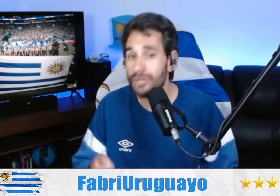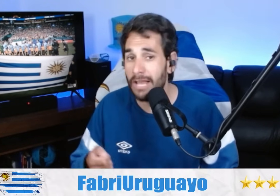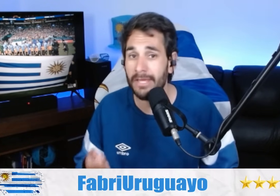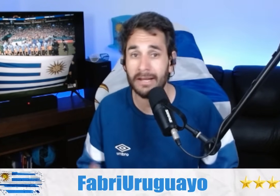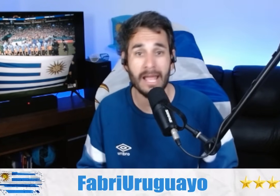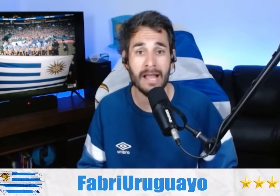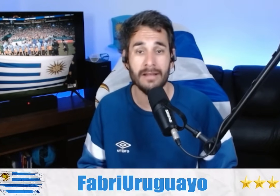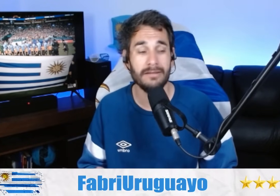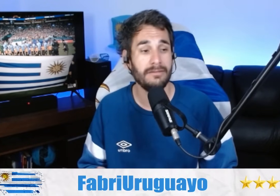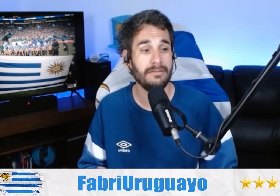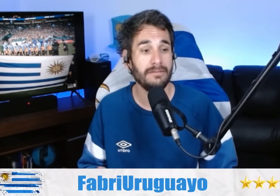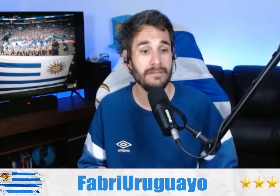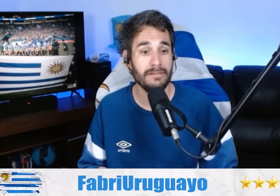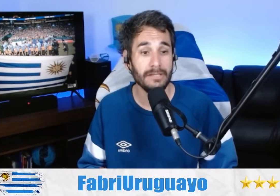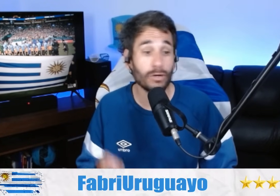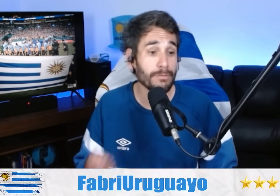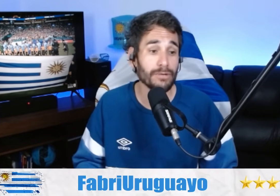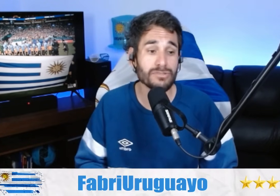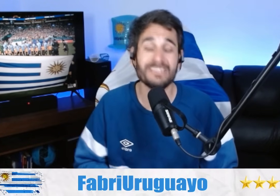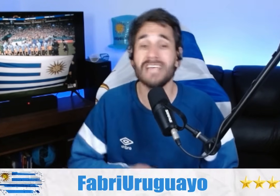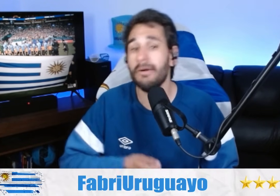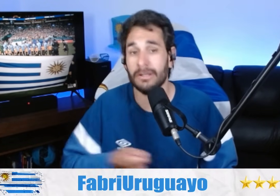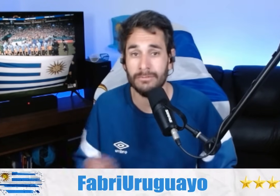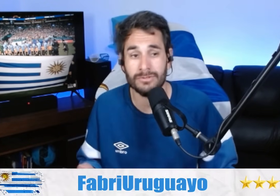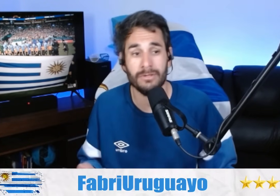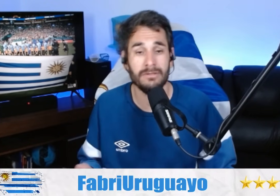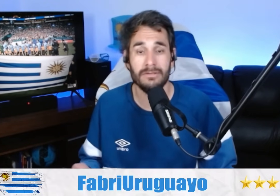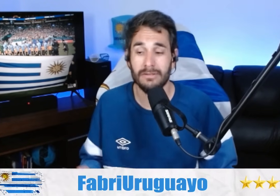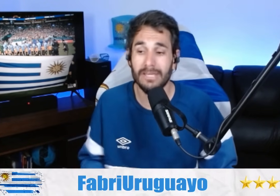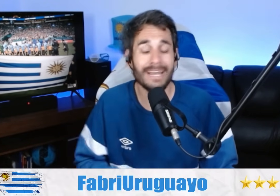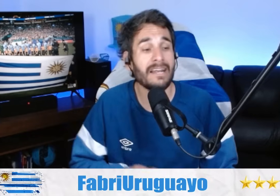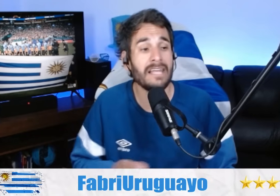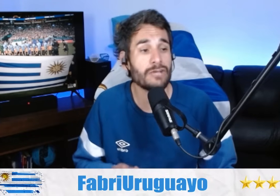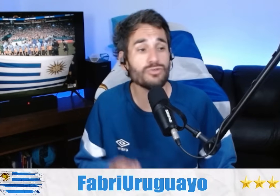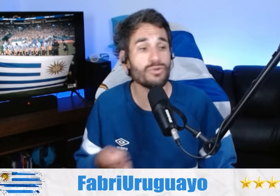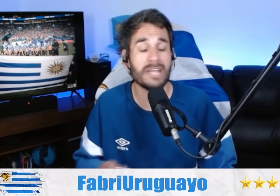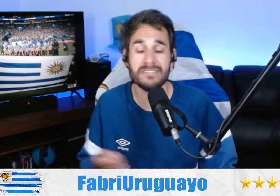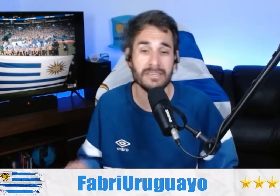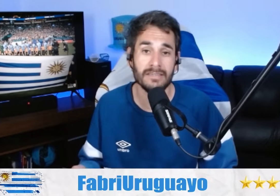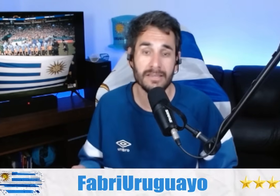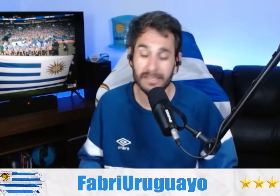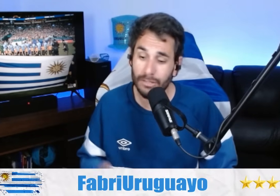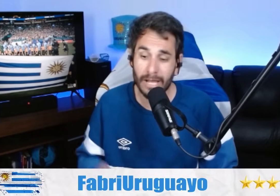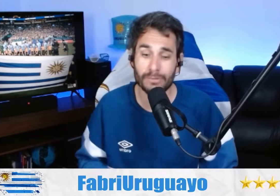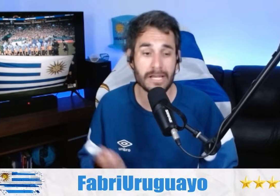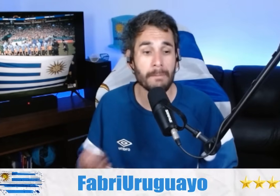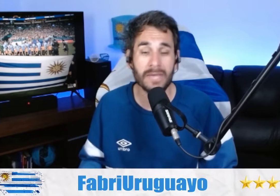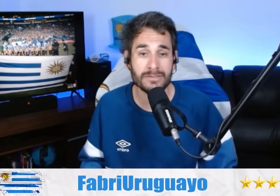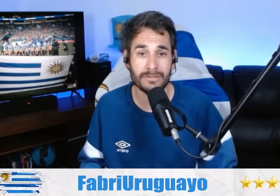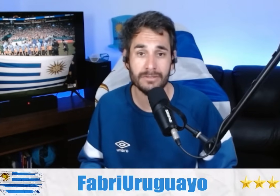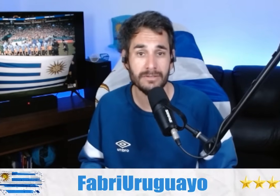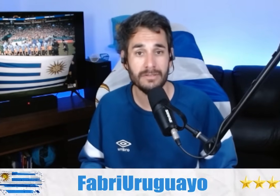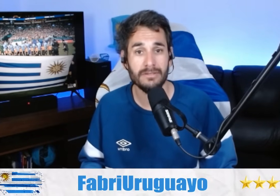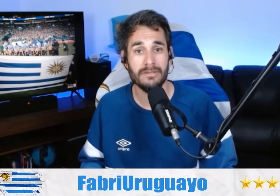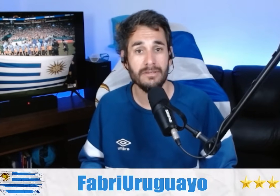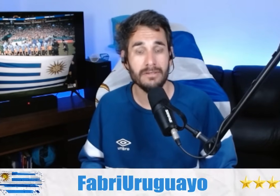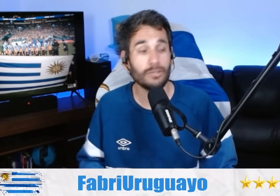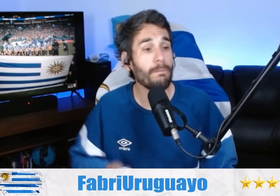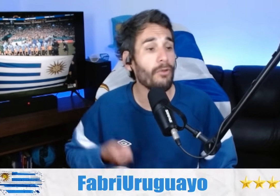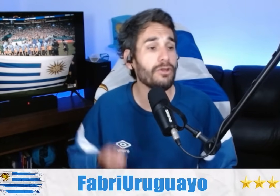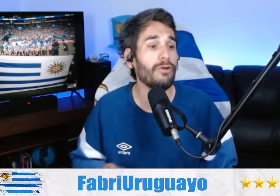yo soy en la vida real los que me conocen saben cómo soy y es la realidad yo soy así digo la cosa que pienso